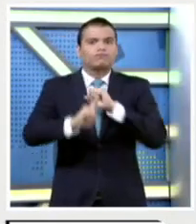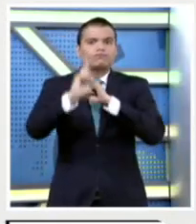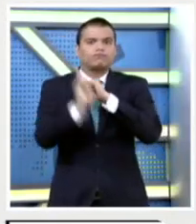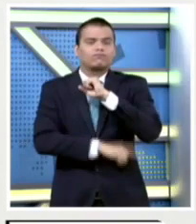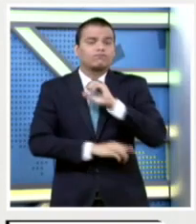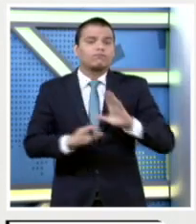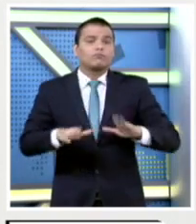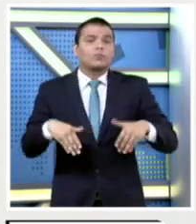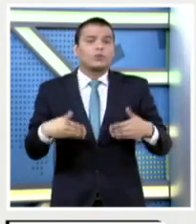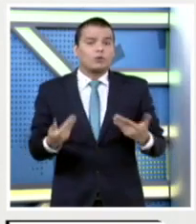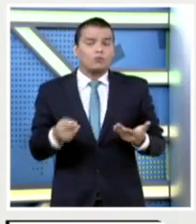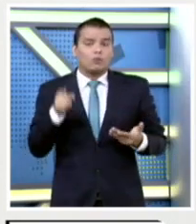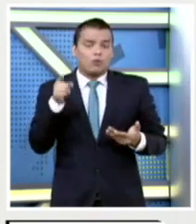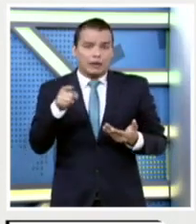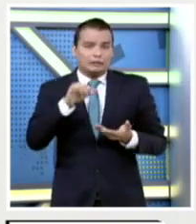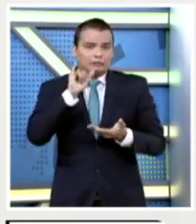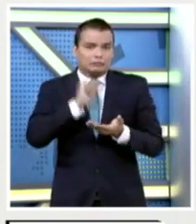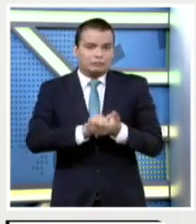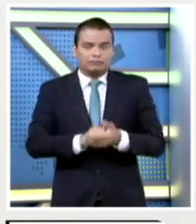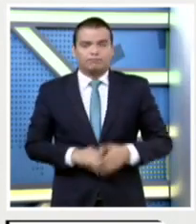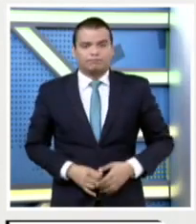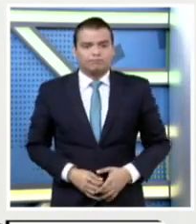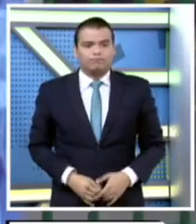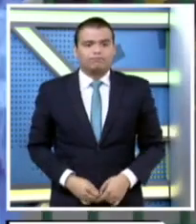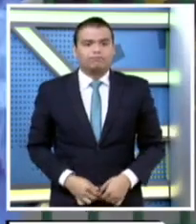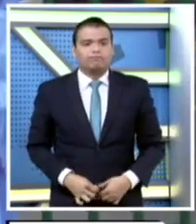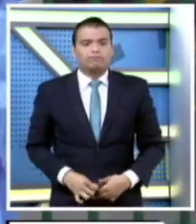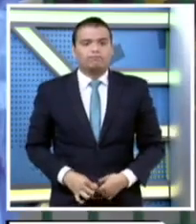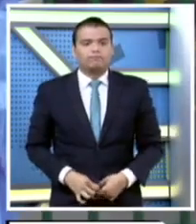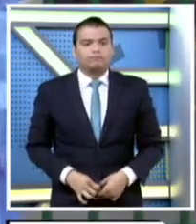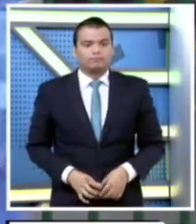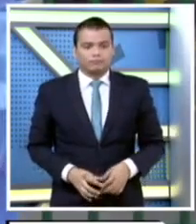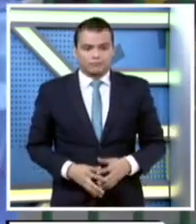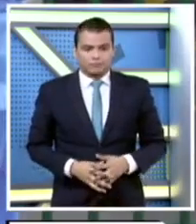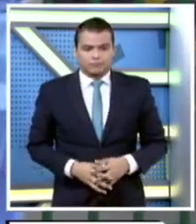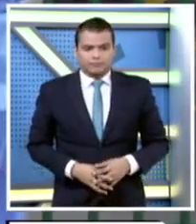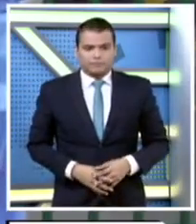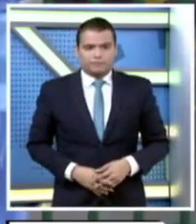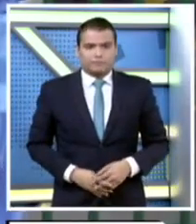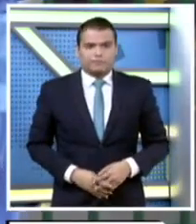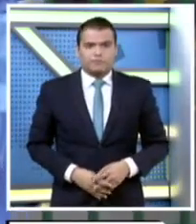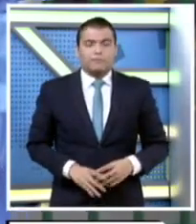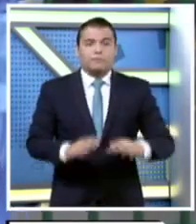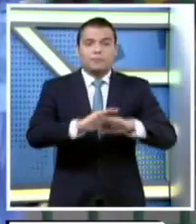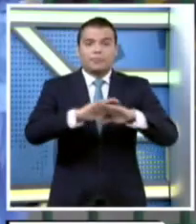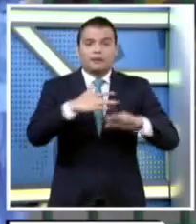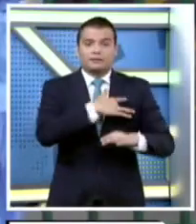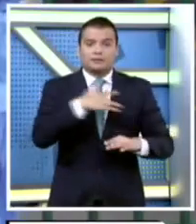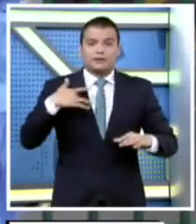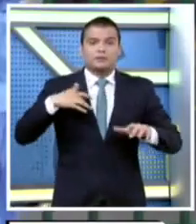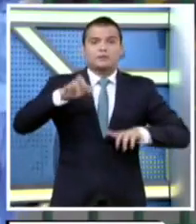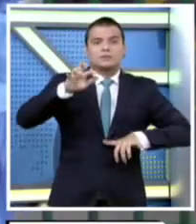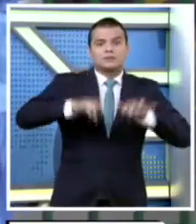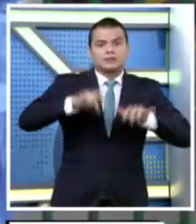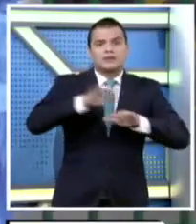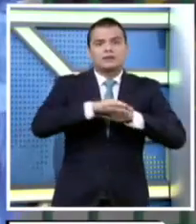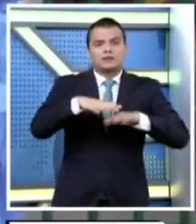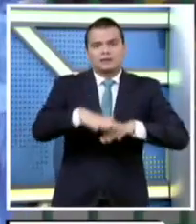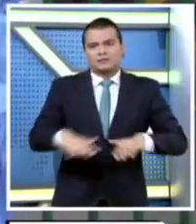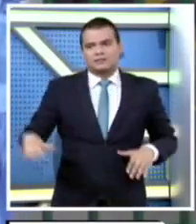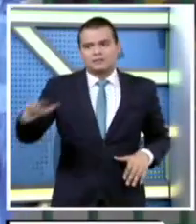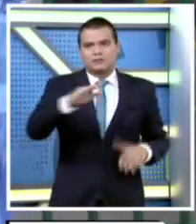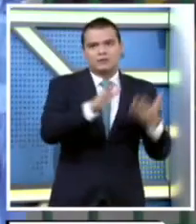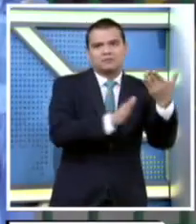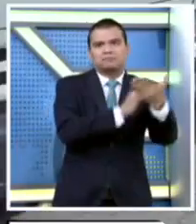medida que tendrá que pagar esta persona por violar la norma sanitaria. Pues mira, a esta hora la Secretaría de Salud se ha desplazado hasta la zona entonces